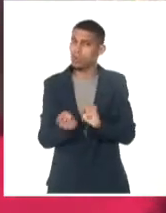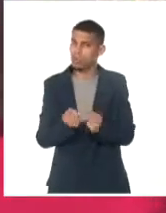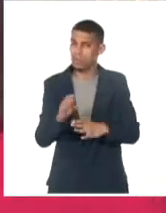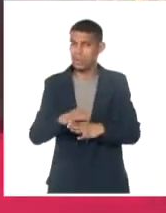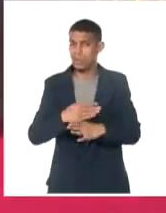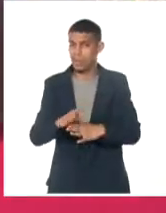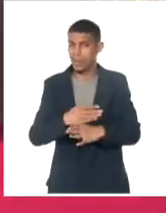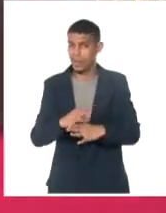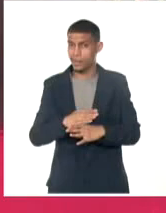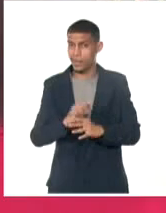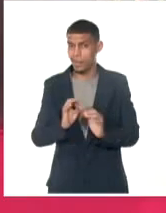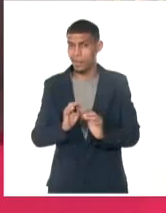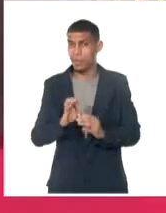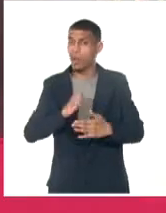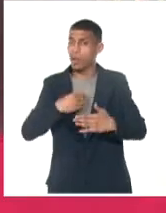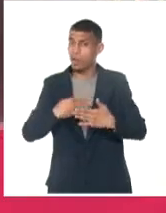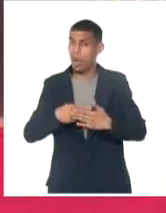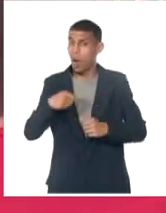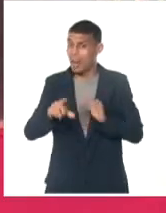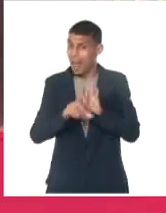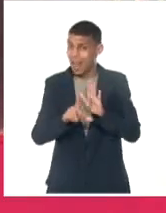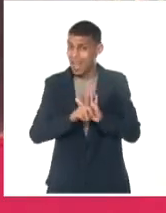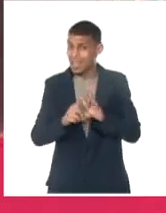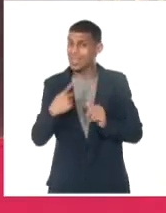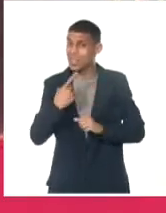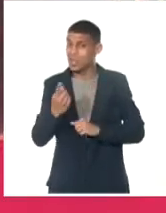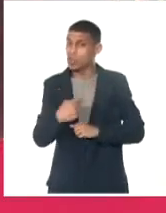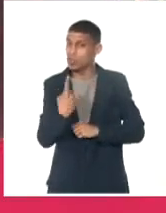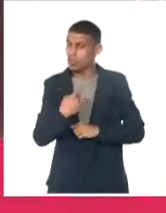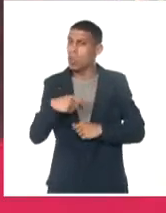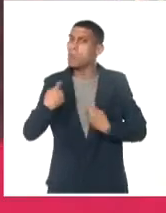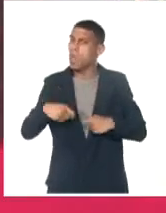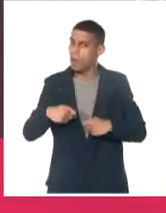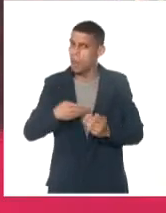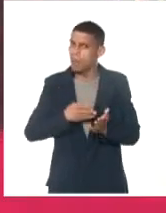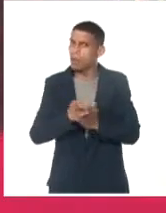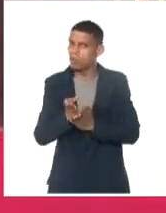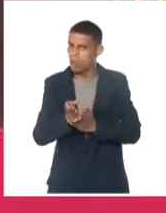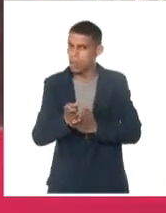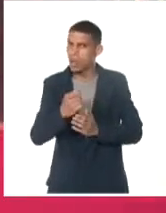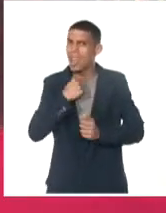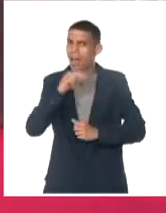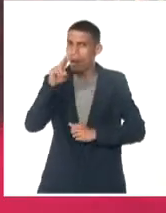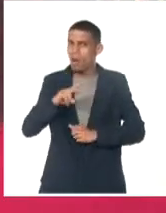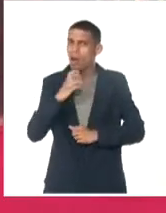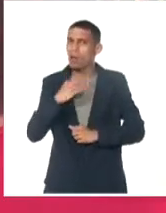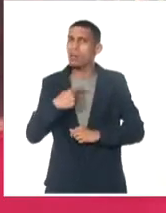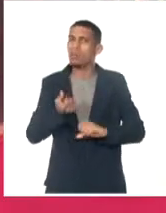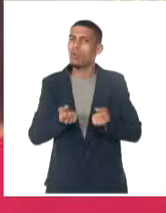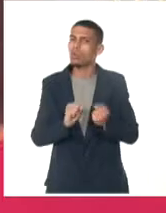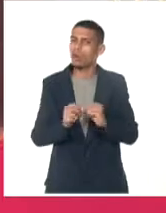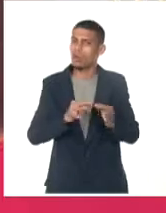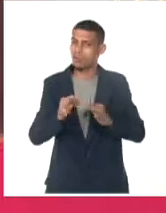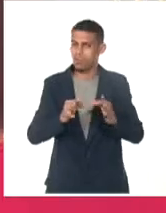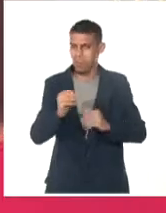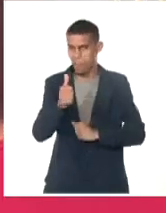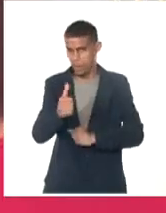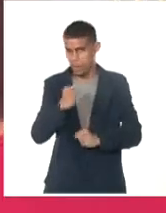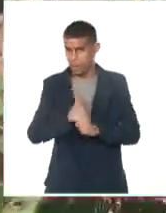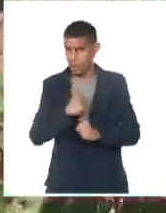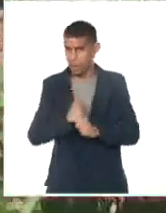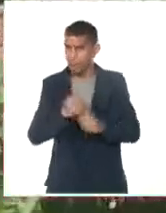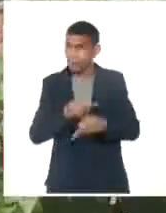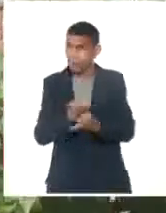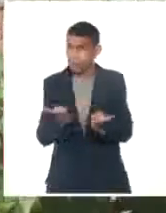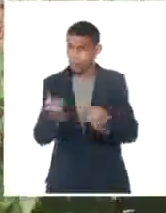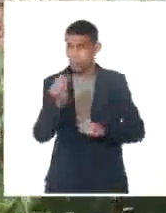ley 132 nos da esa posibilidad de que nosotros tenemos el Consejo Popular y hemos logrado un funcionamiento correcto y adecuado en